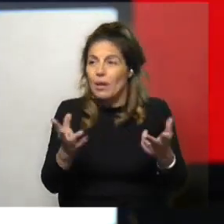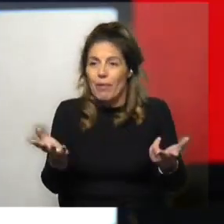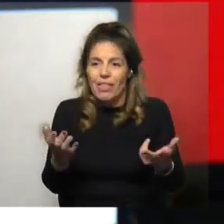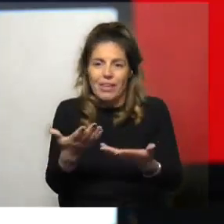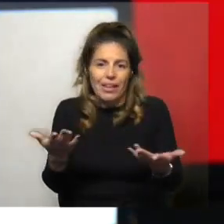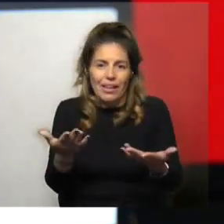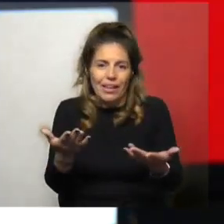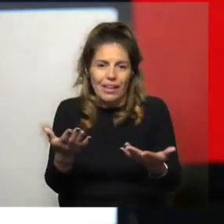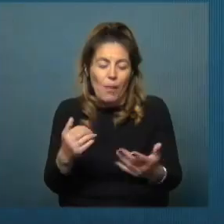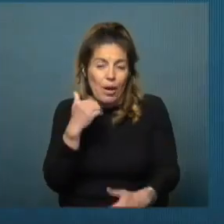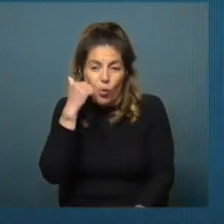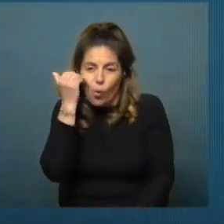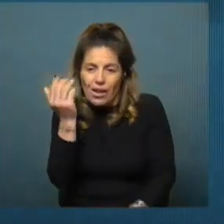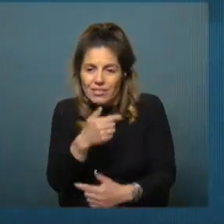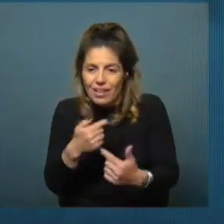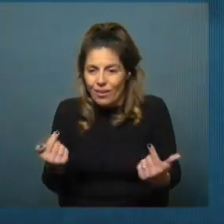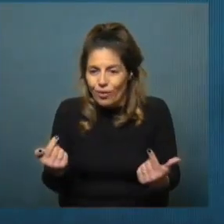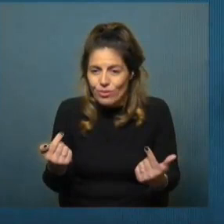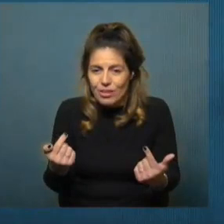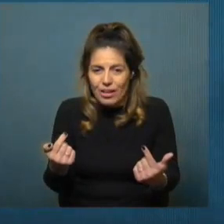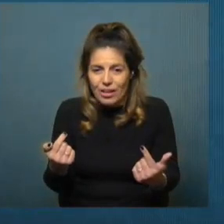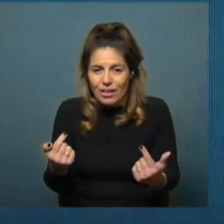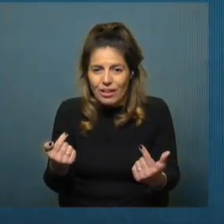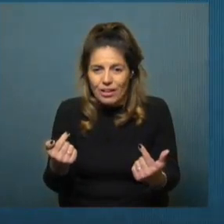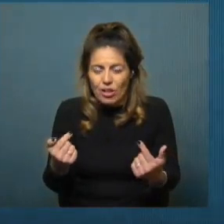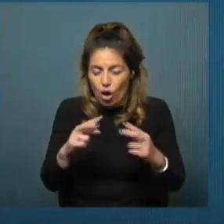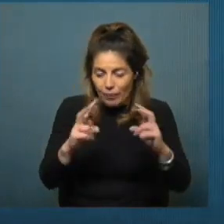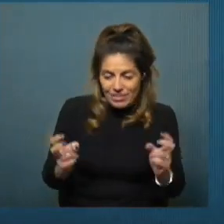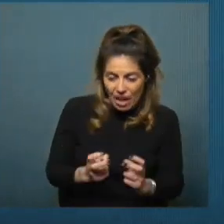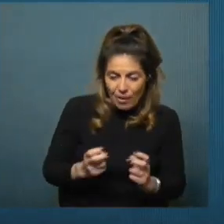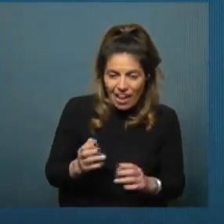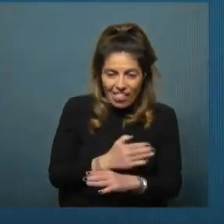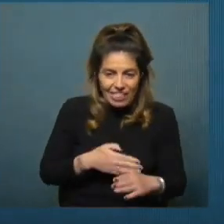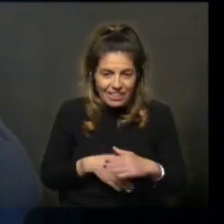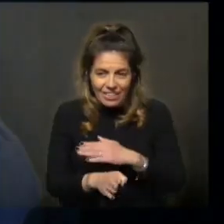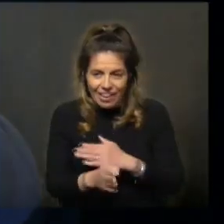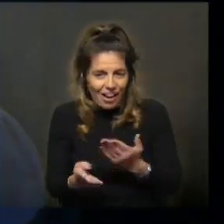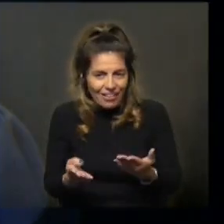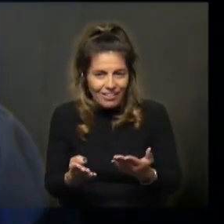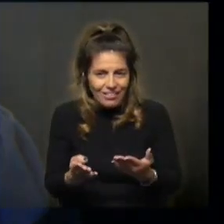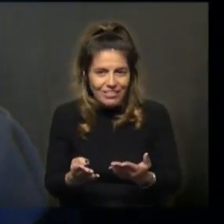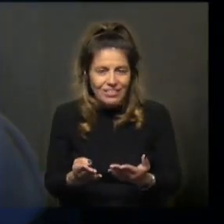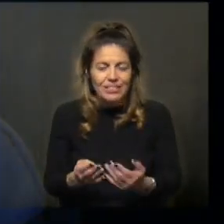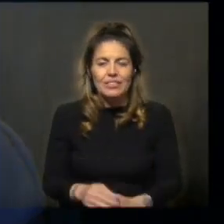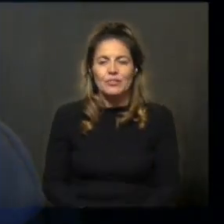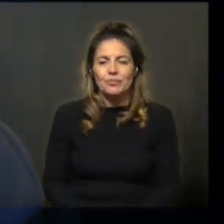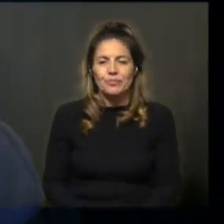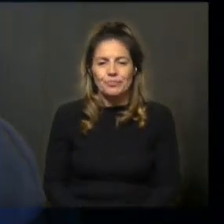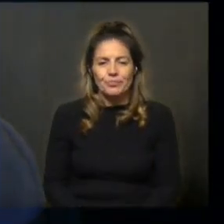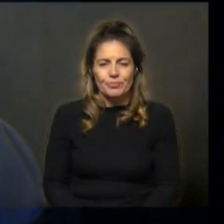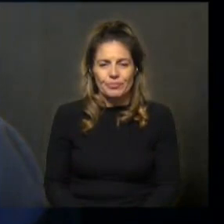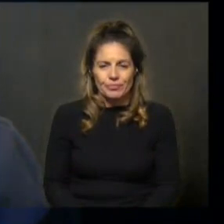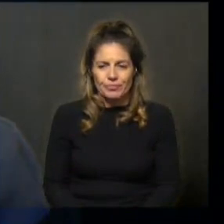pasaba que estaba depresión al entrar una cosa Este eh Esa es